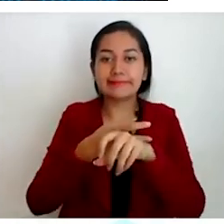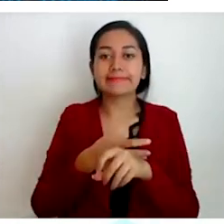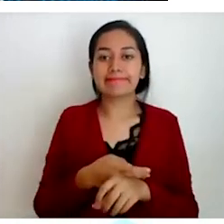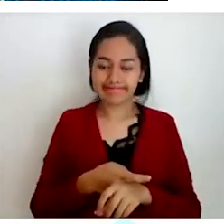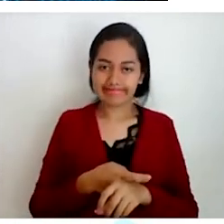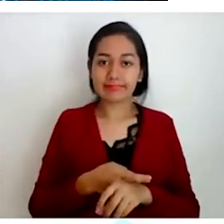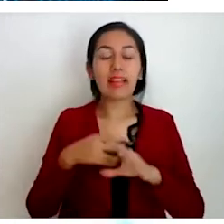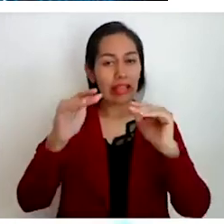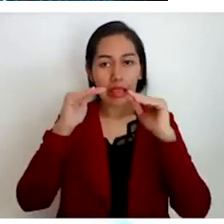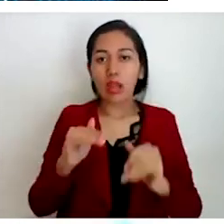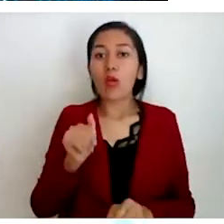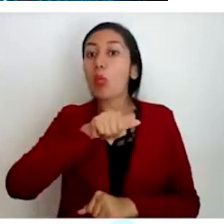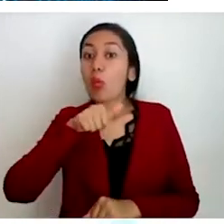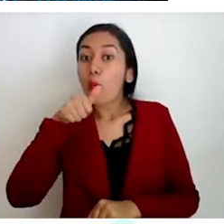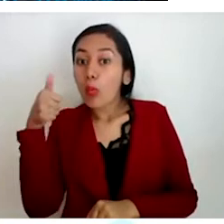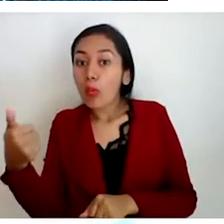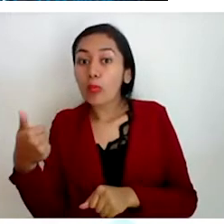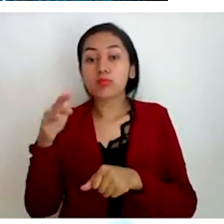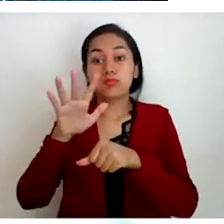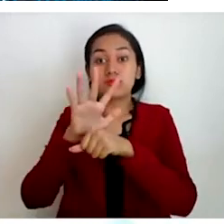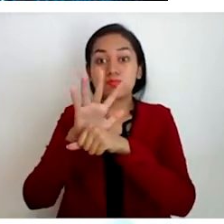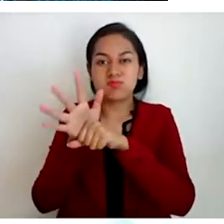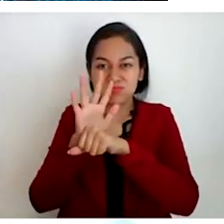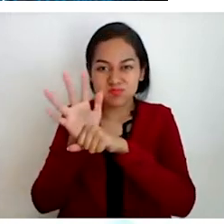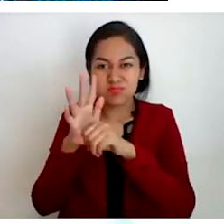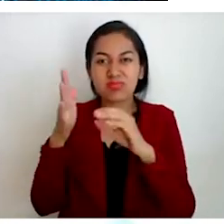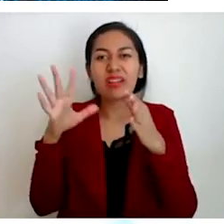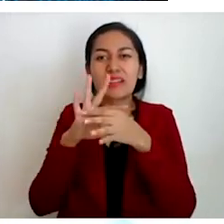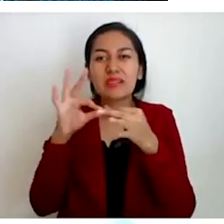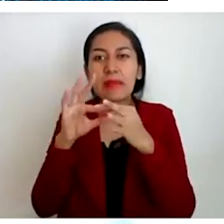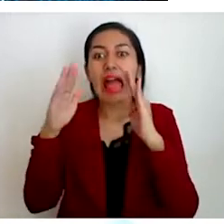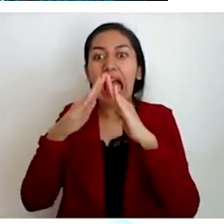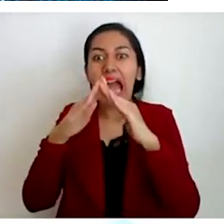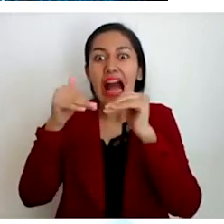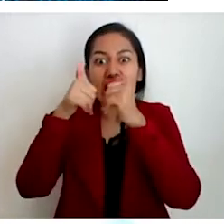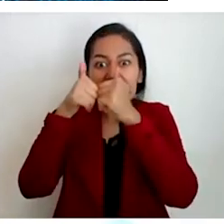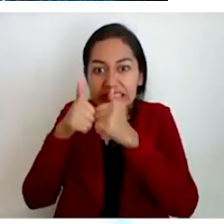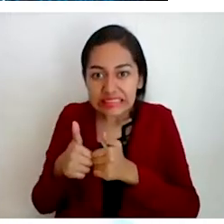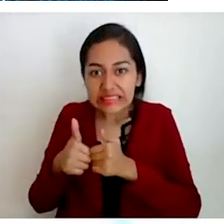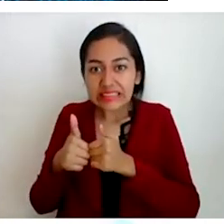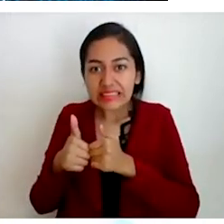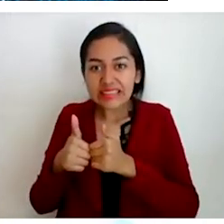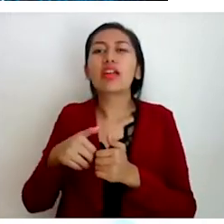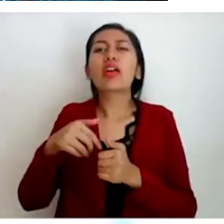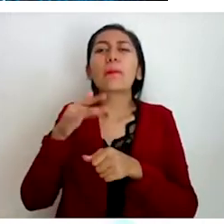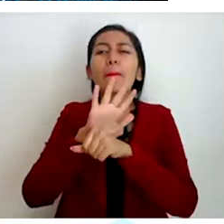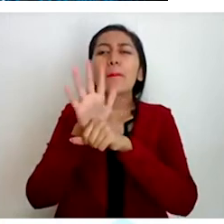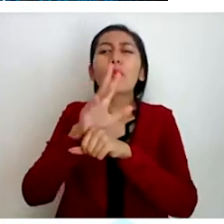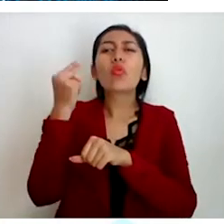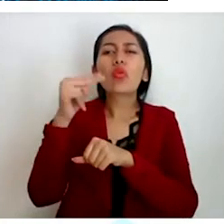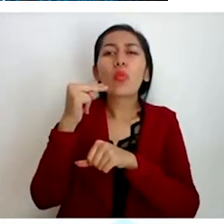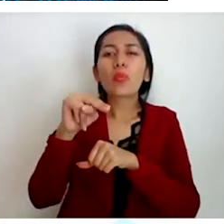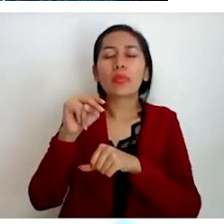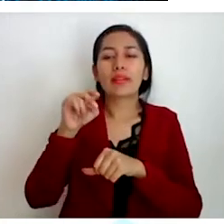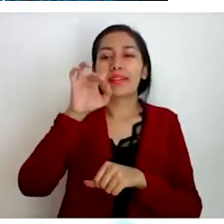por qué, pero le provocan esta cierta ansiedad, ¿no? Y entonces, así como está El Ángel Exterminador, también tiene otra película que se llama Simón